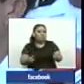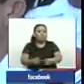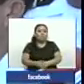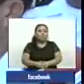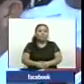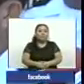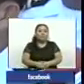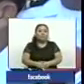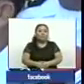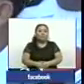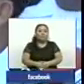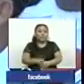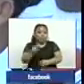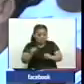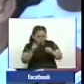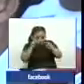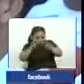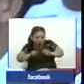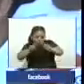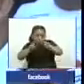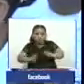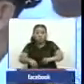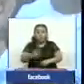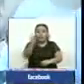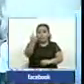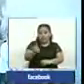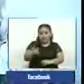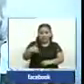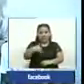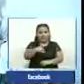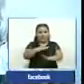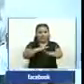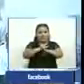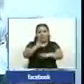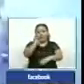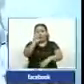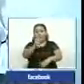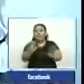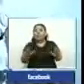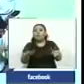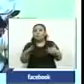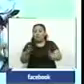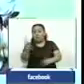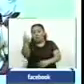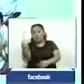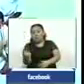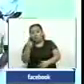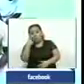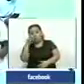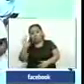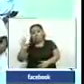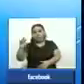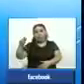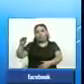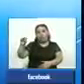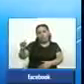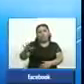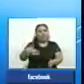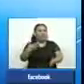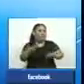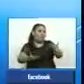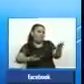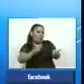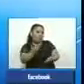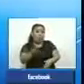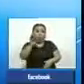investigación. El funcionario también añadió que desde las declaraciones del testigo Noé sobre la venta de